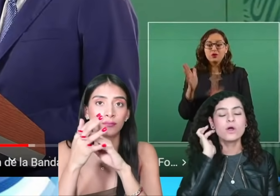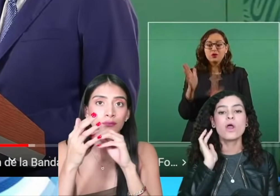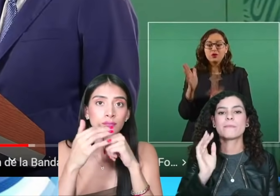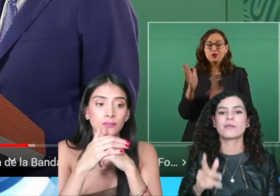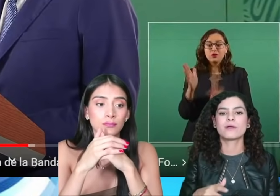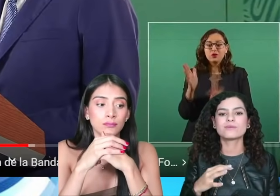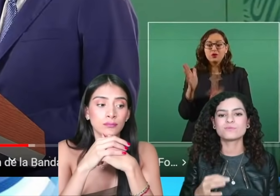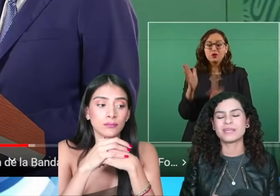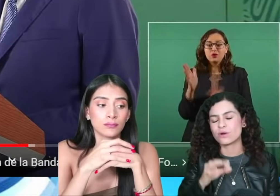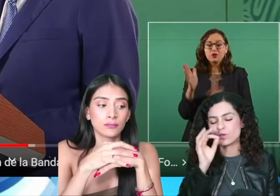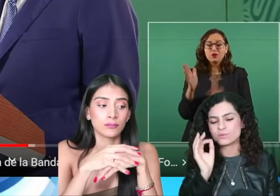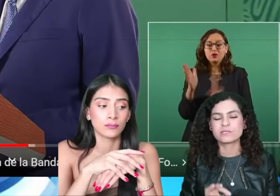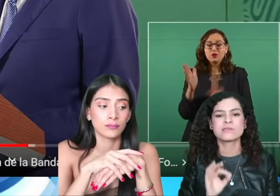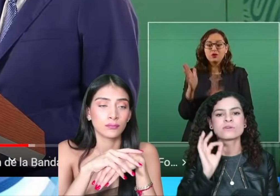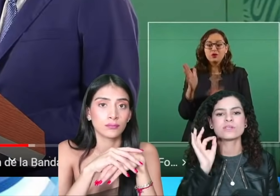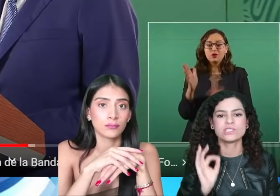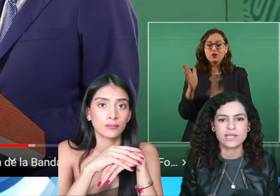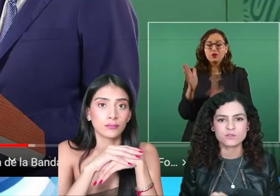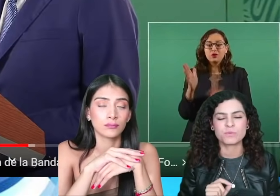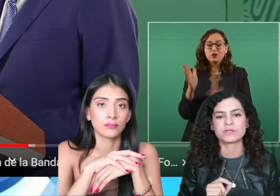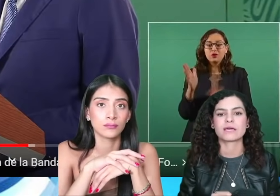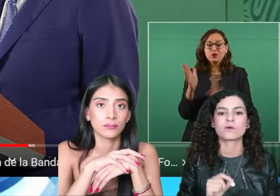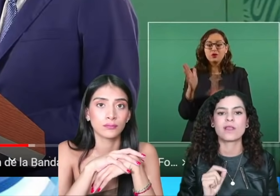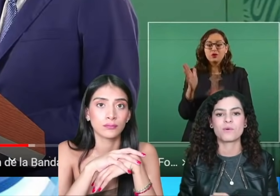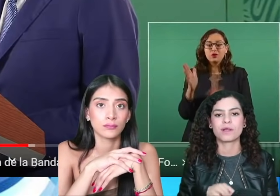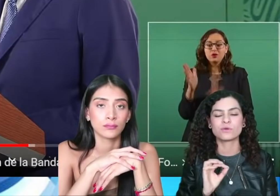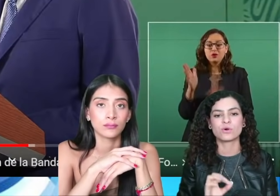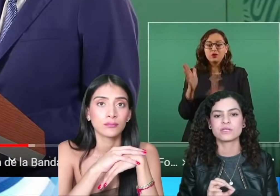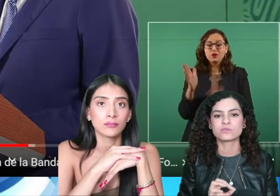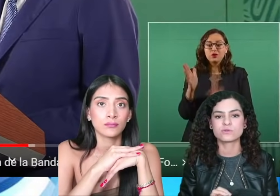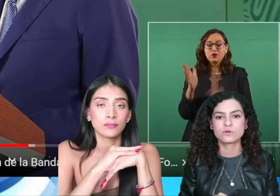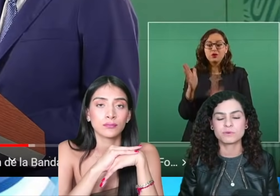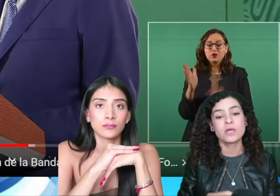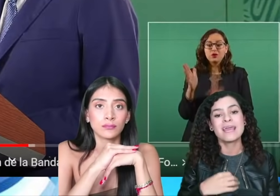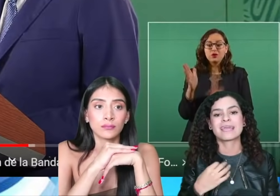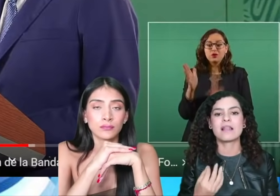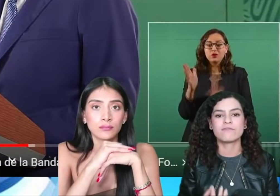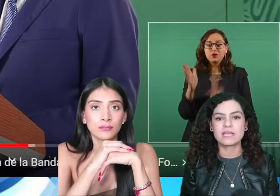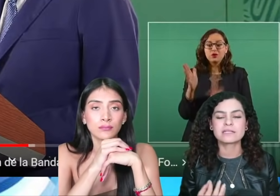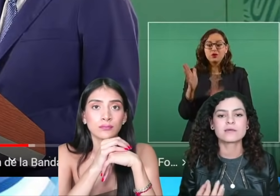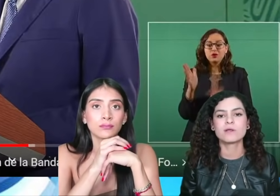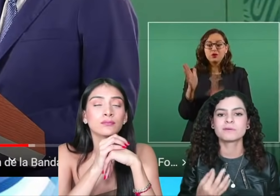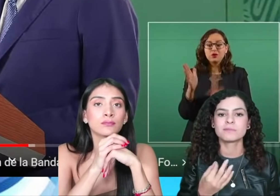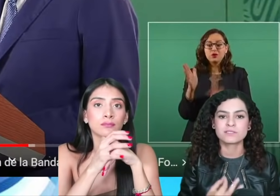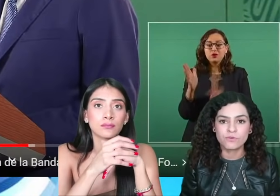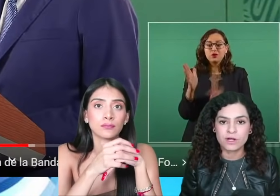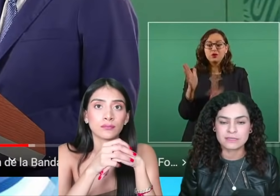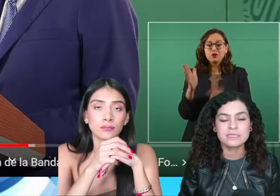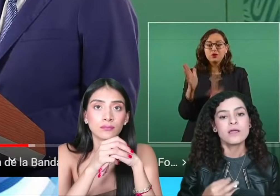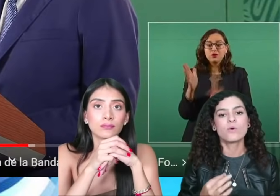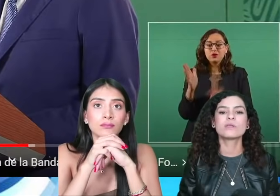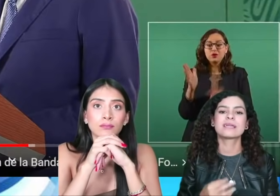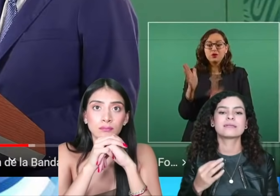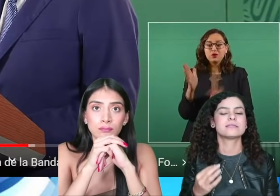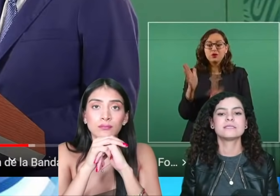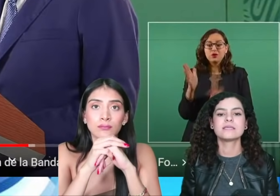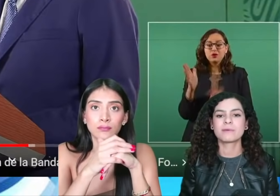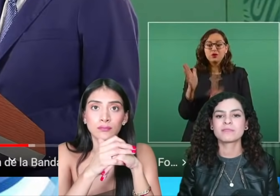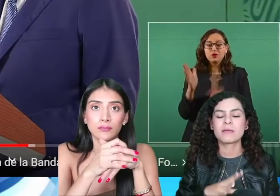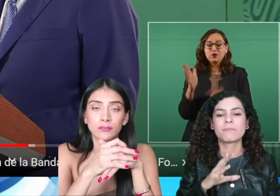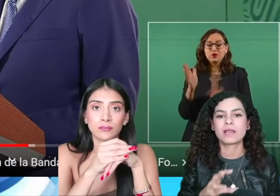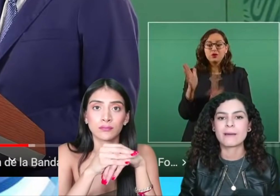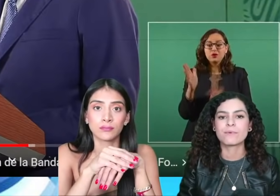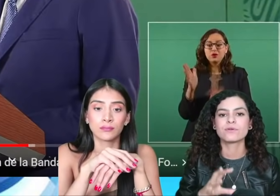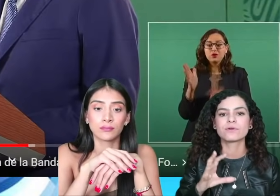sacando, pero ellos, miren, con los bolsillos llenos por estar colaborando con estos grupos que al final se vuelven más fuertes única y